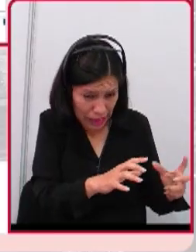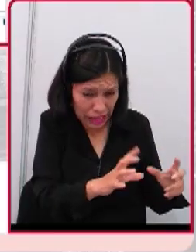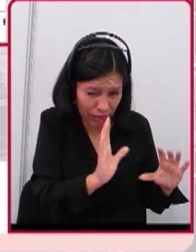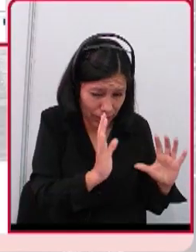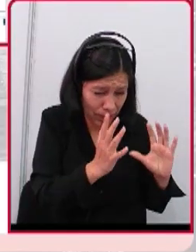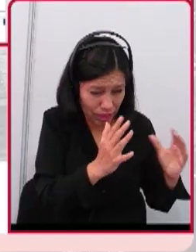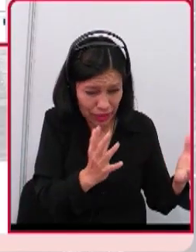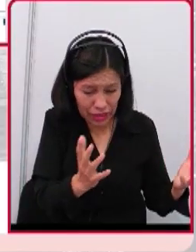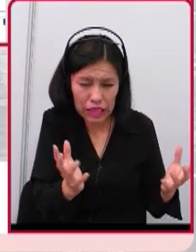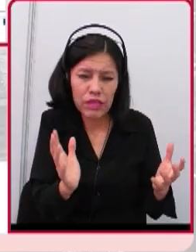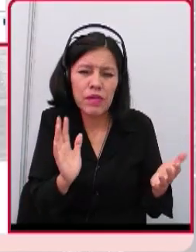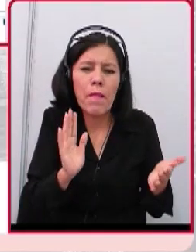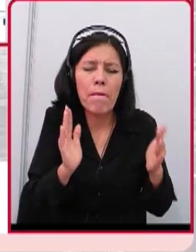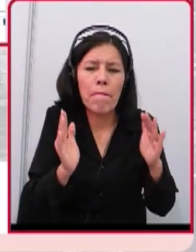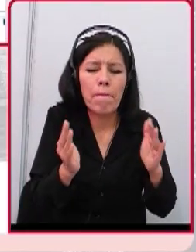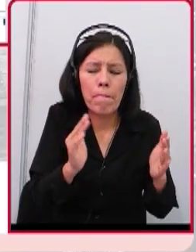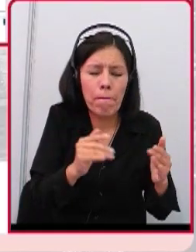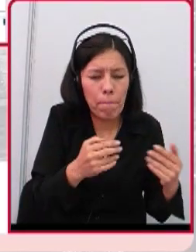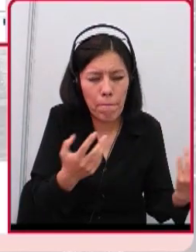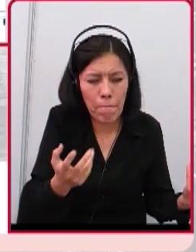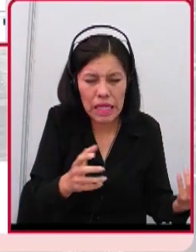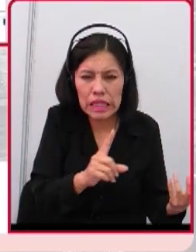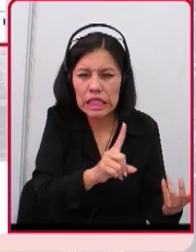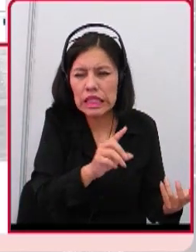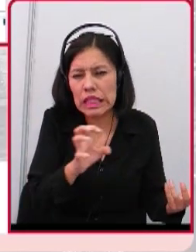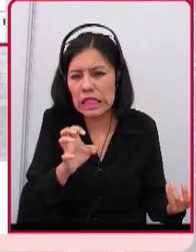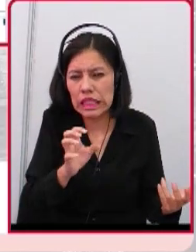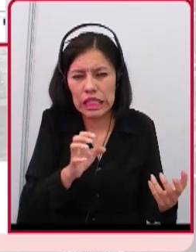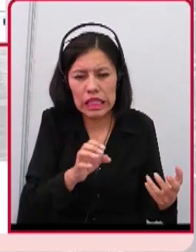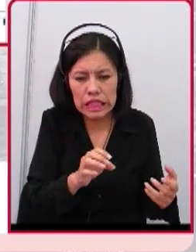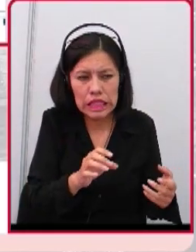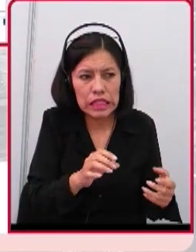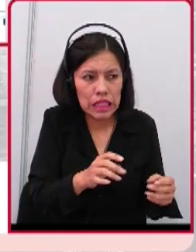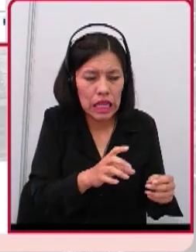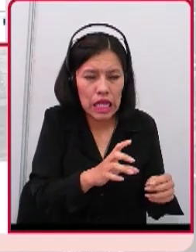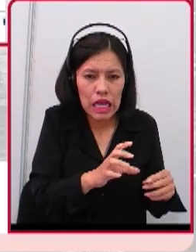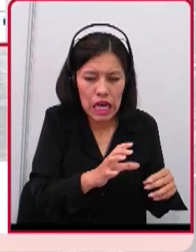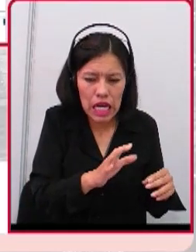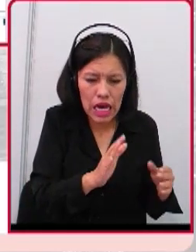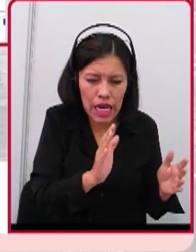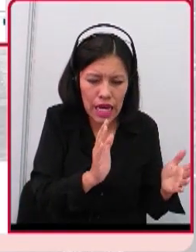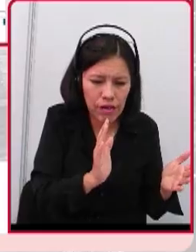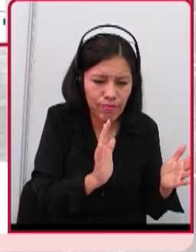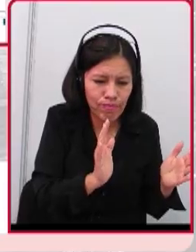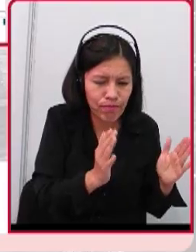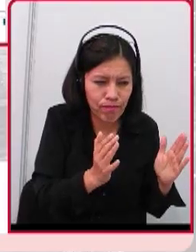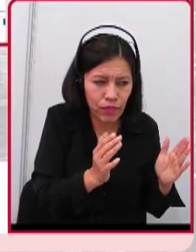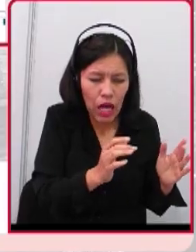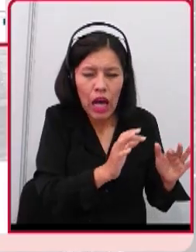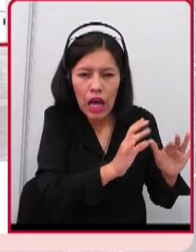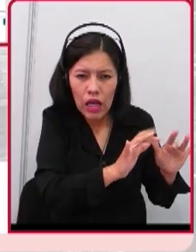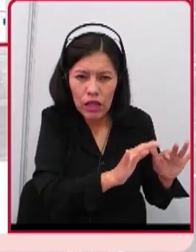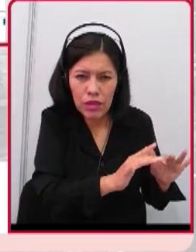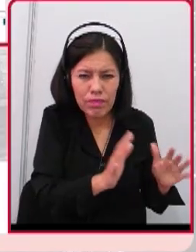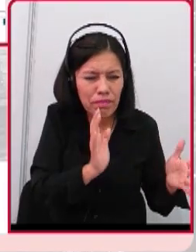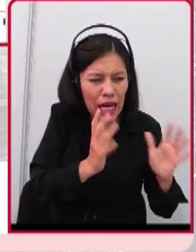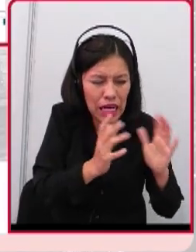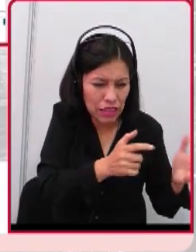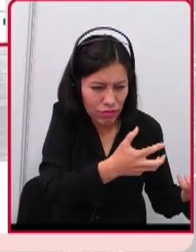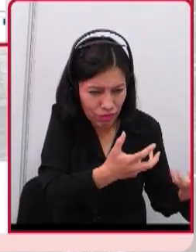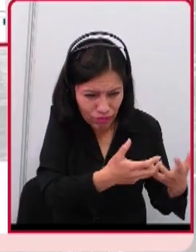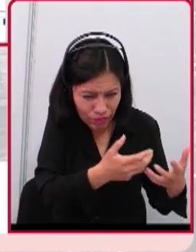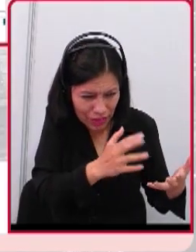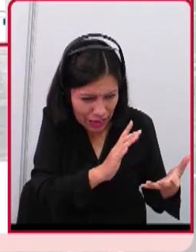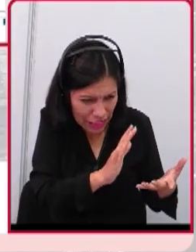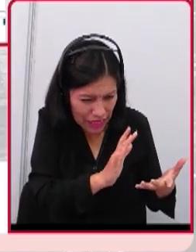un promedio de las 100 simulaciones que hemos corrido. Entonces, como les